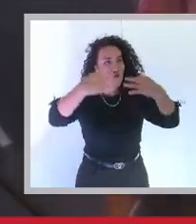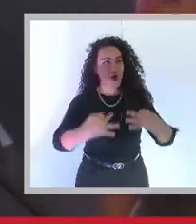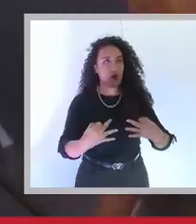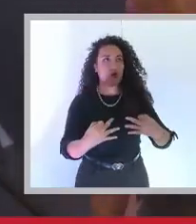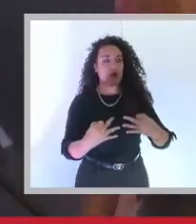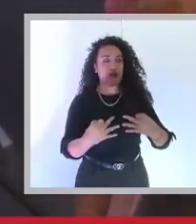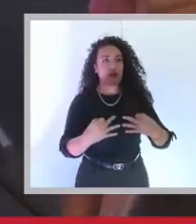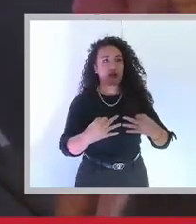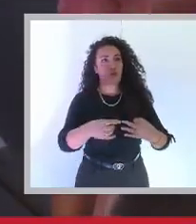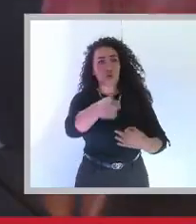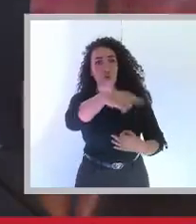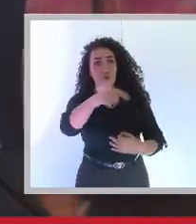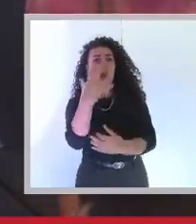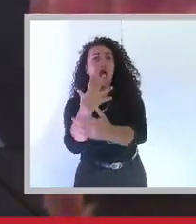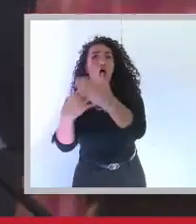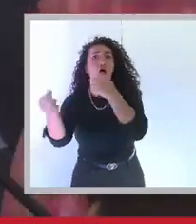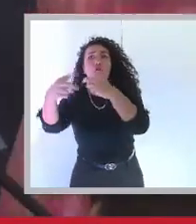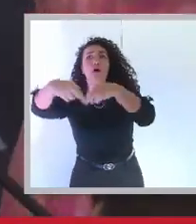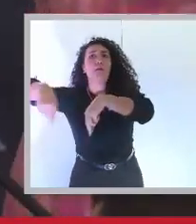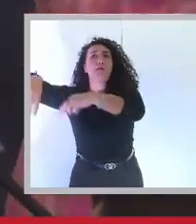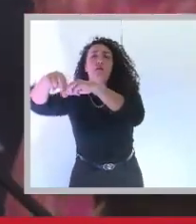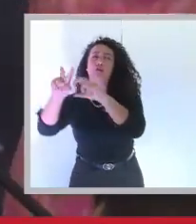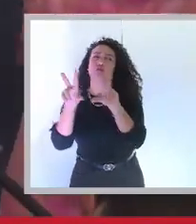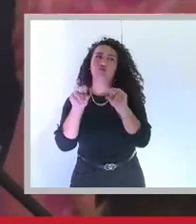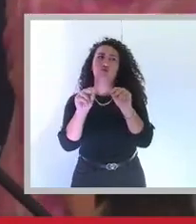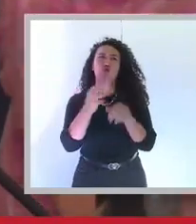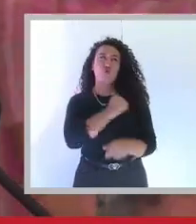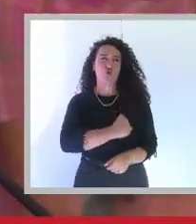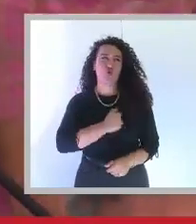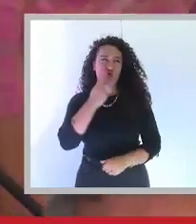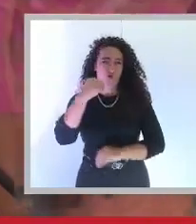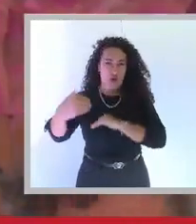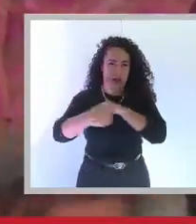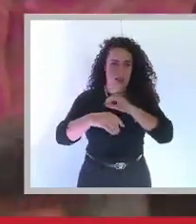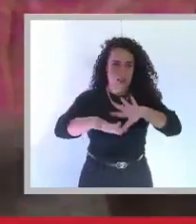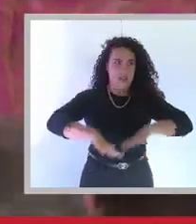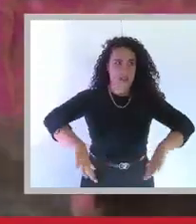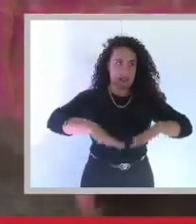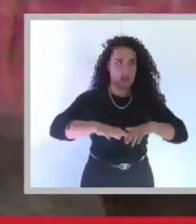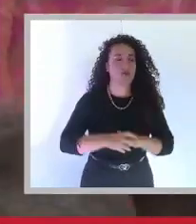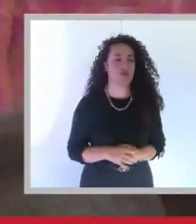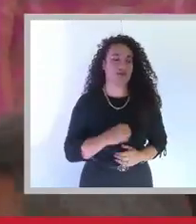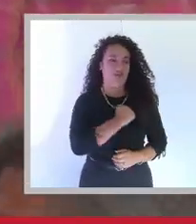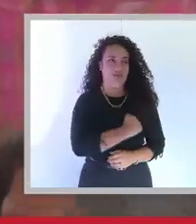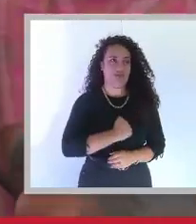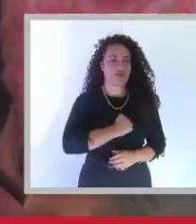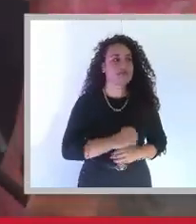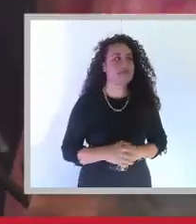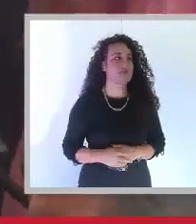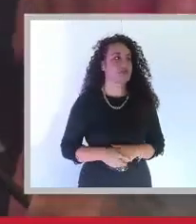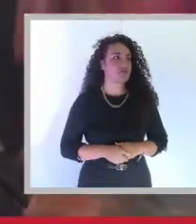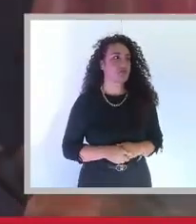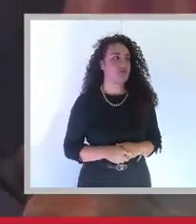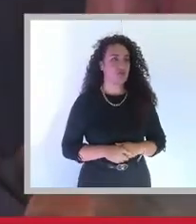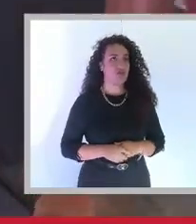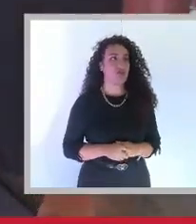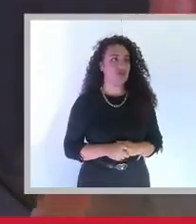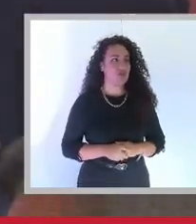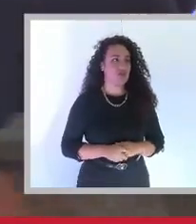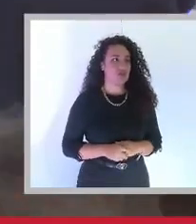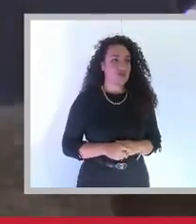que estén todos y todas aquí en el auditorio.